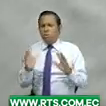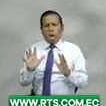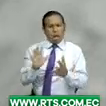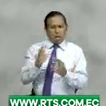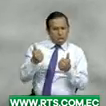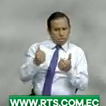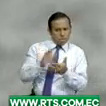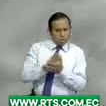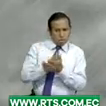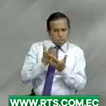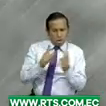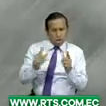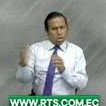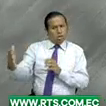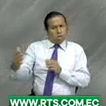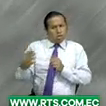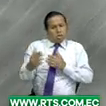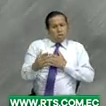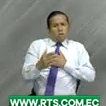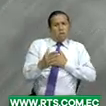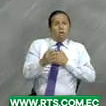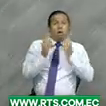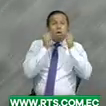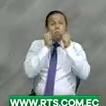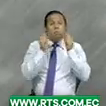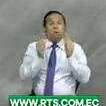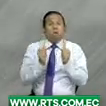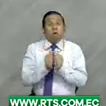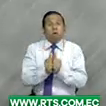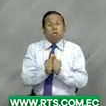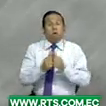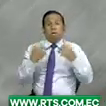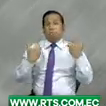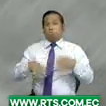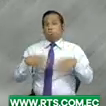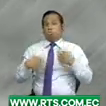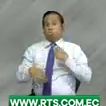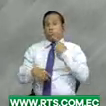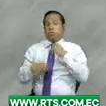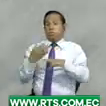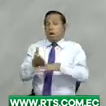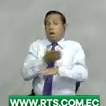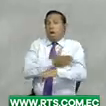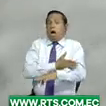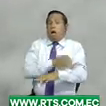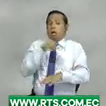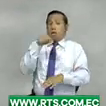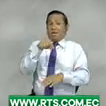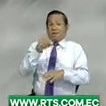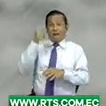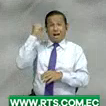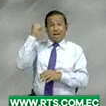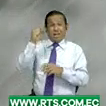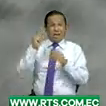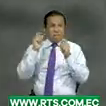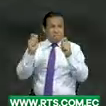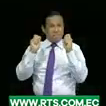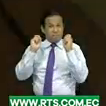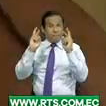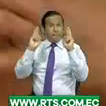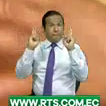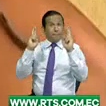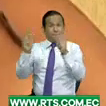a la casa con el infante. Su abuelita cree que el monto que ganaron en un bingo hace pocos días pudo haber originado ese